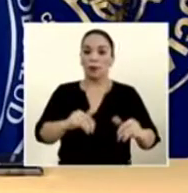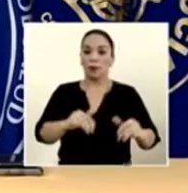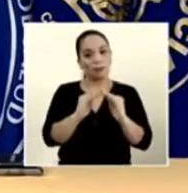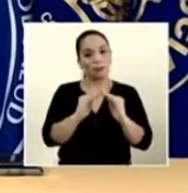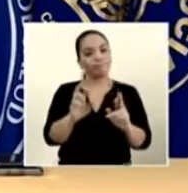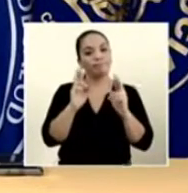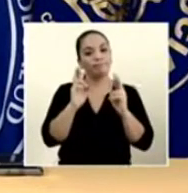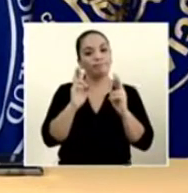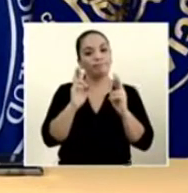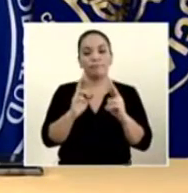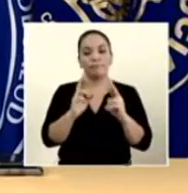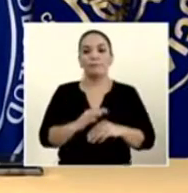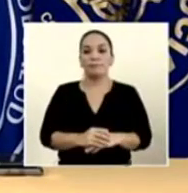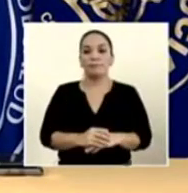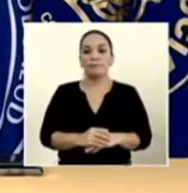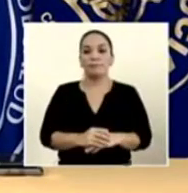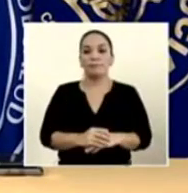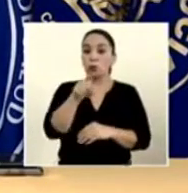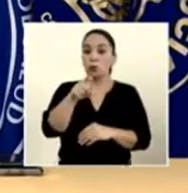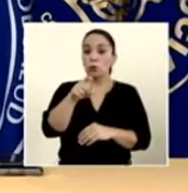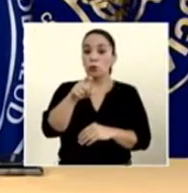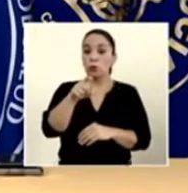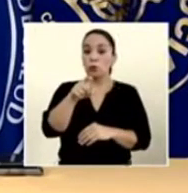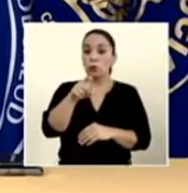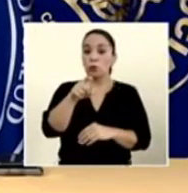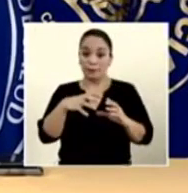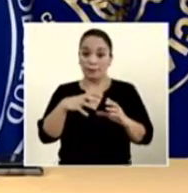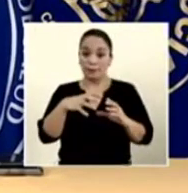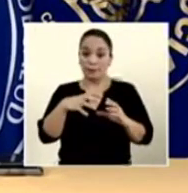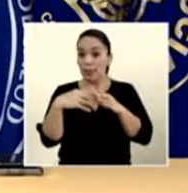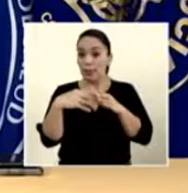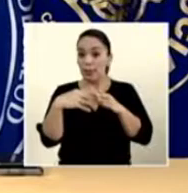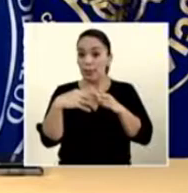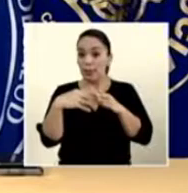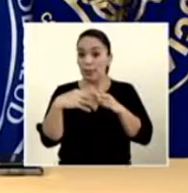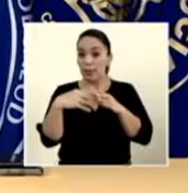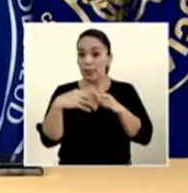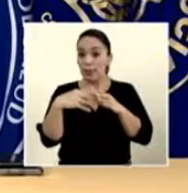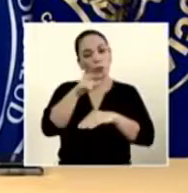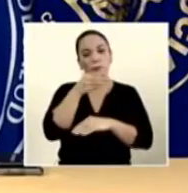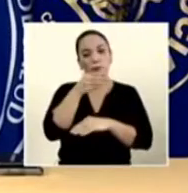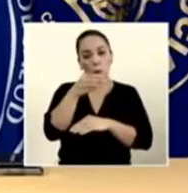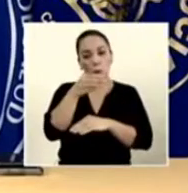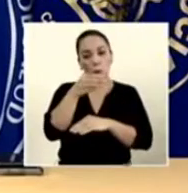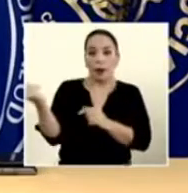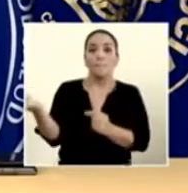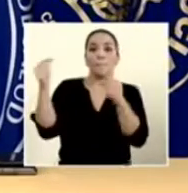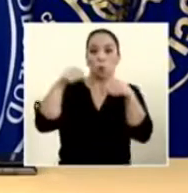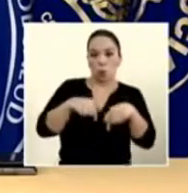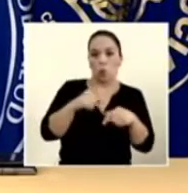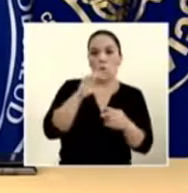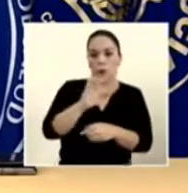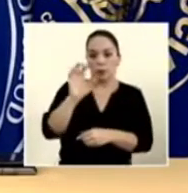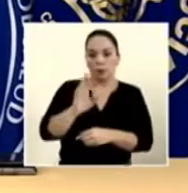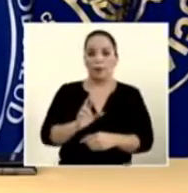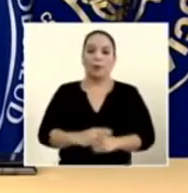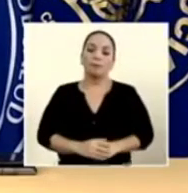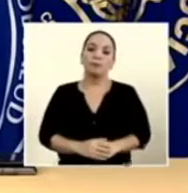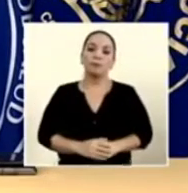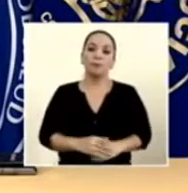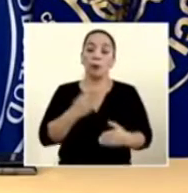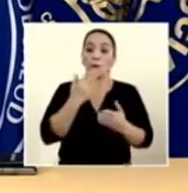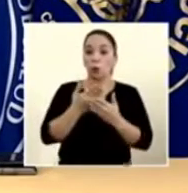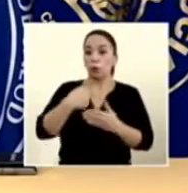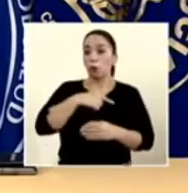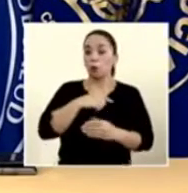medida de lo posible y si debe salir, seguir todas las recomendaciones emanadas por el Ministerio de Salud. Bueno, estamos tomando todas las medidas,